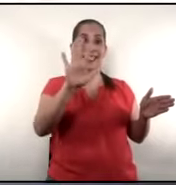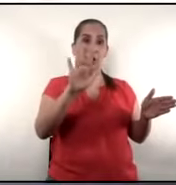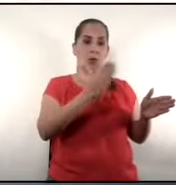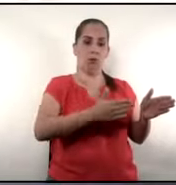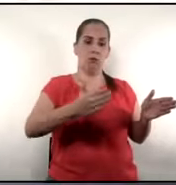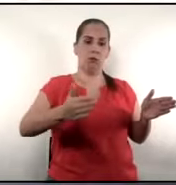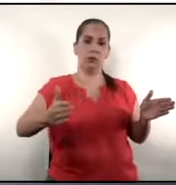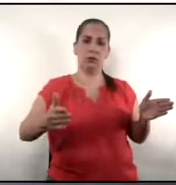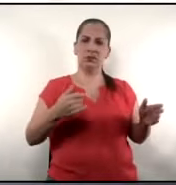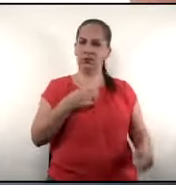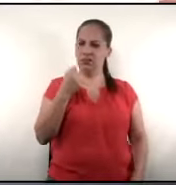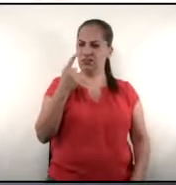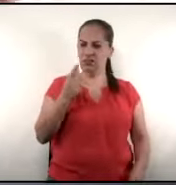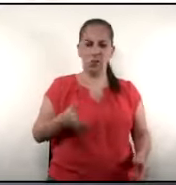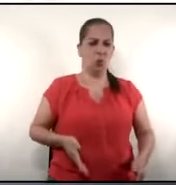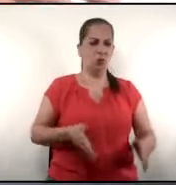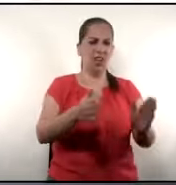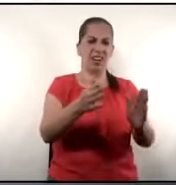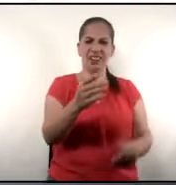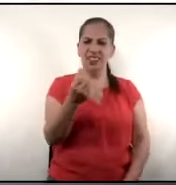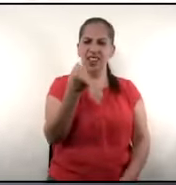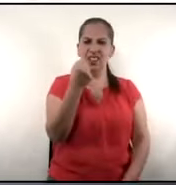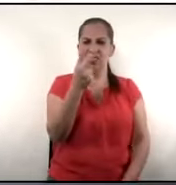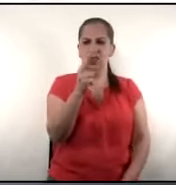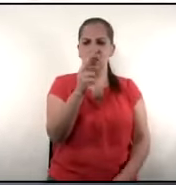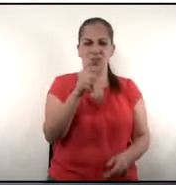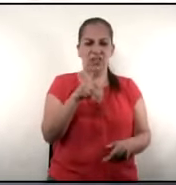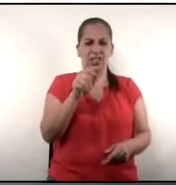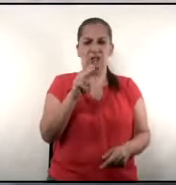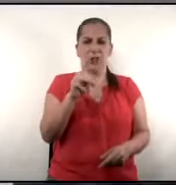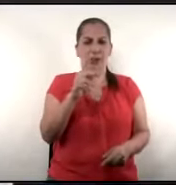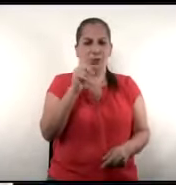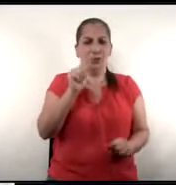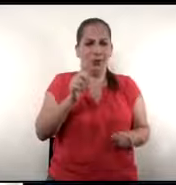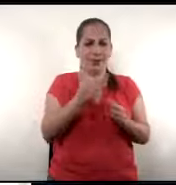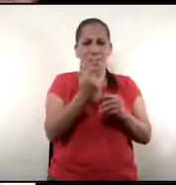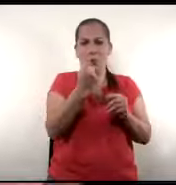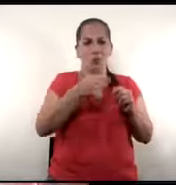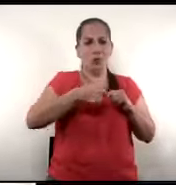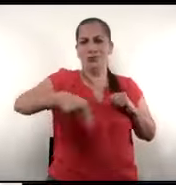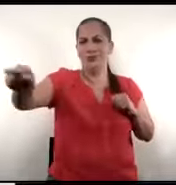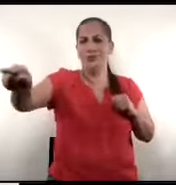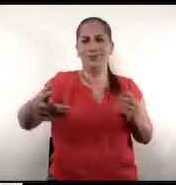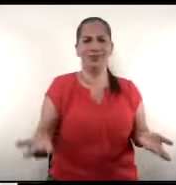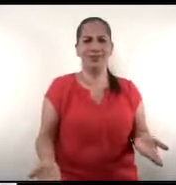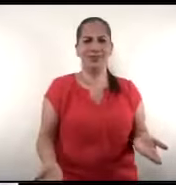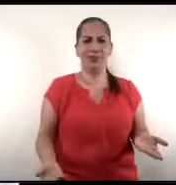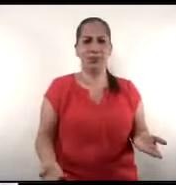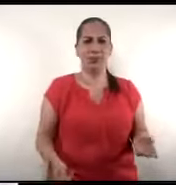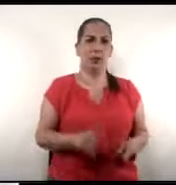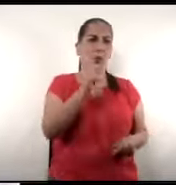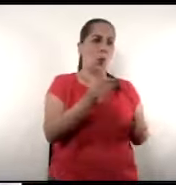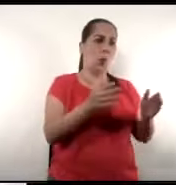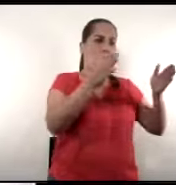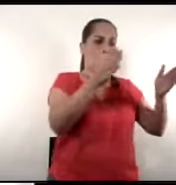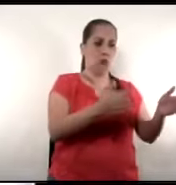una carretera de 12 kilómetros no se puede adjudicar en un solo tramo, ¿verdad? Porque cada tramo es una licitación, es un